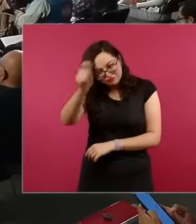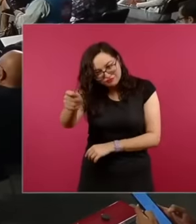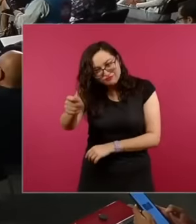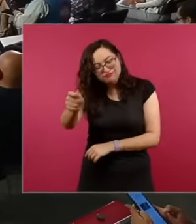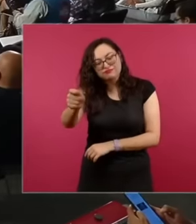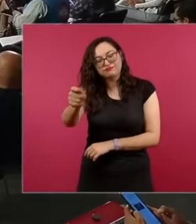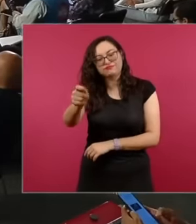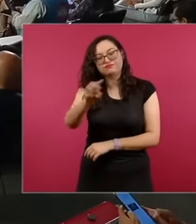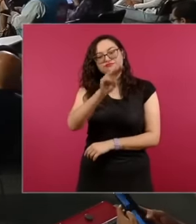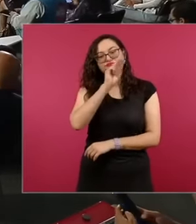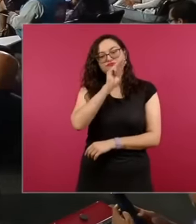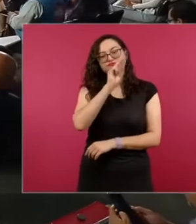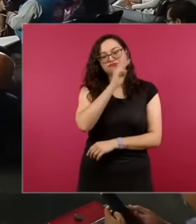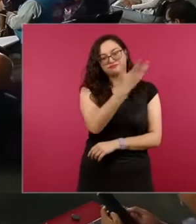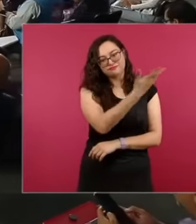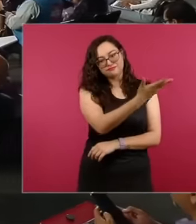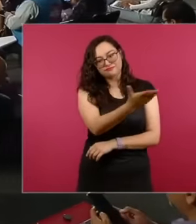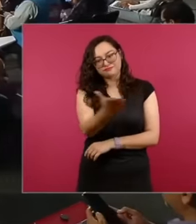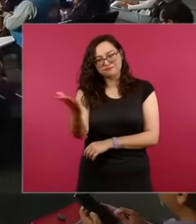las madres.